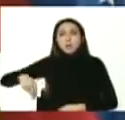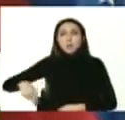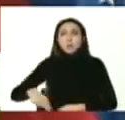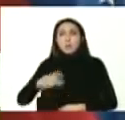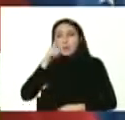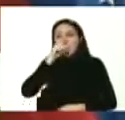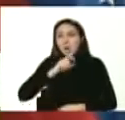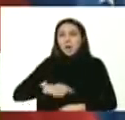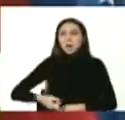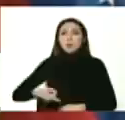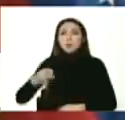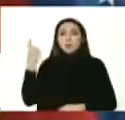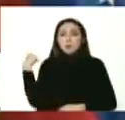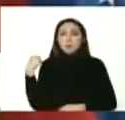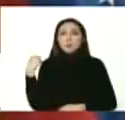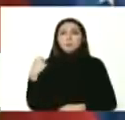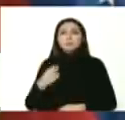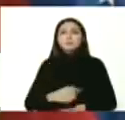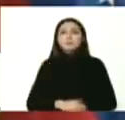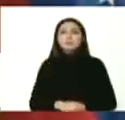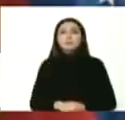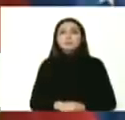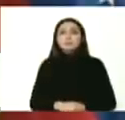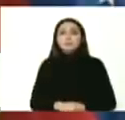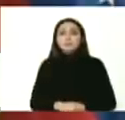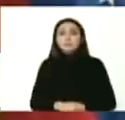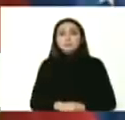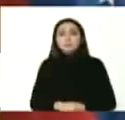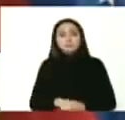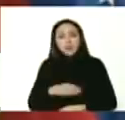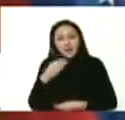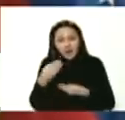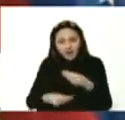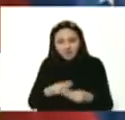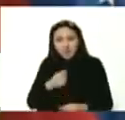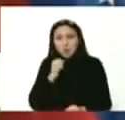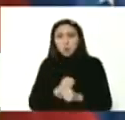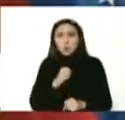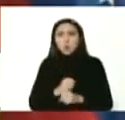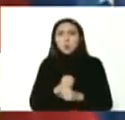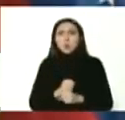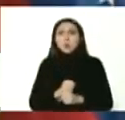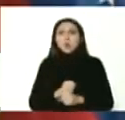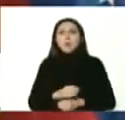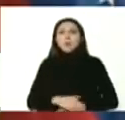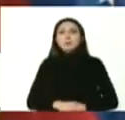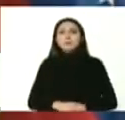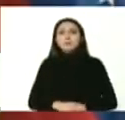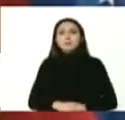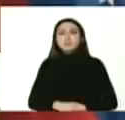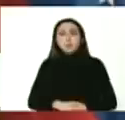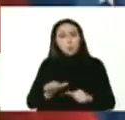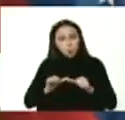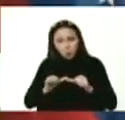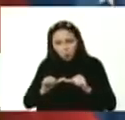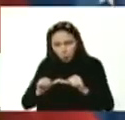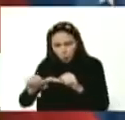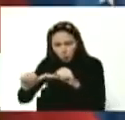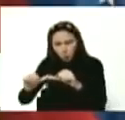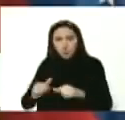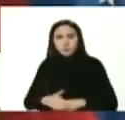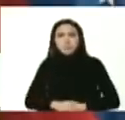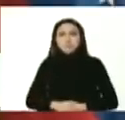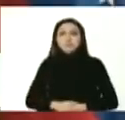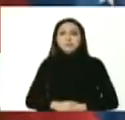año 2020, para que este trabajo que se está desarrollando continúe y darle